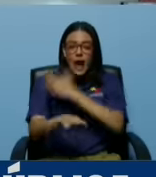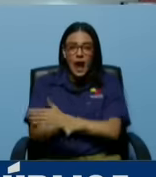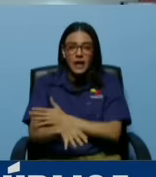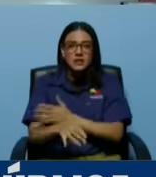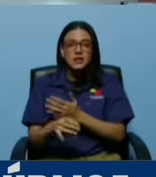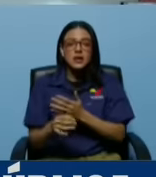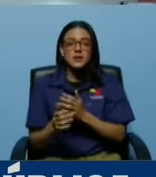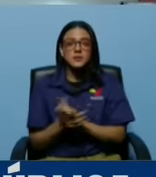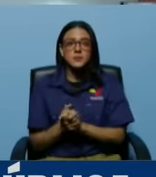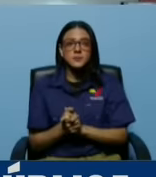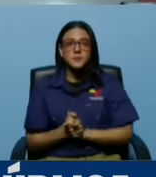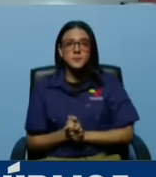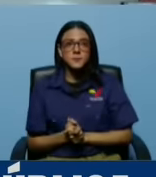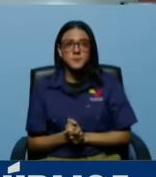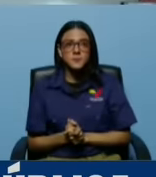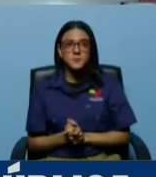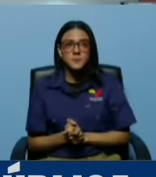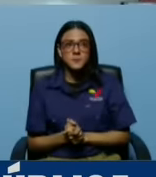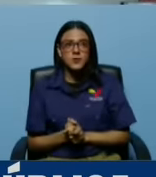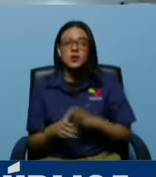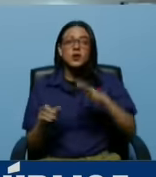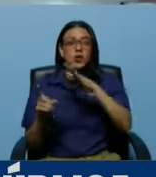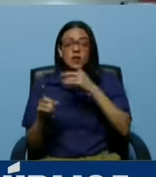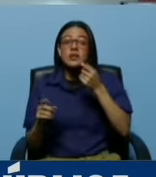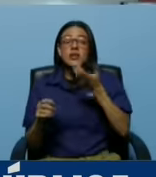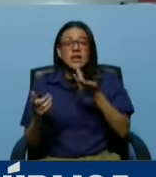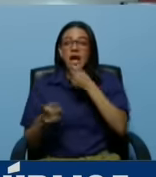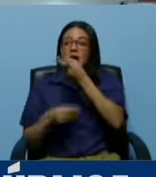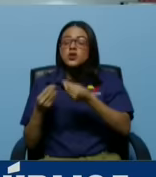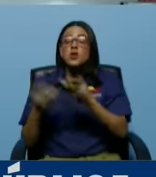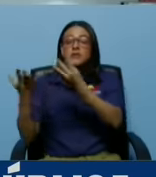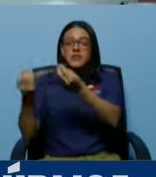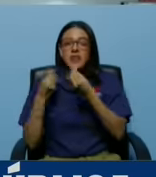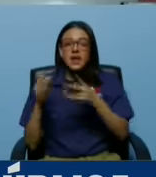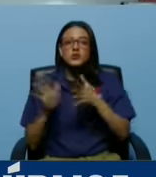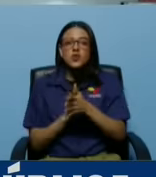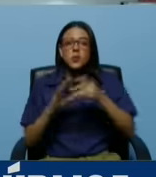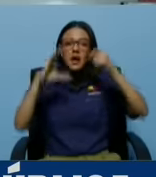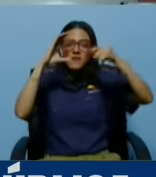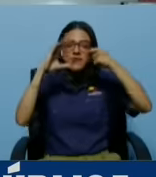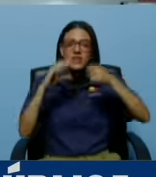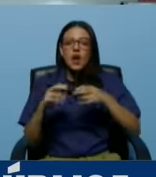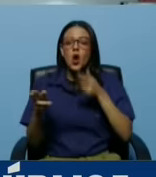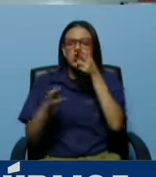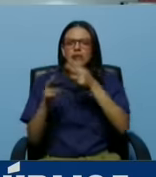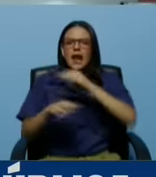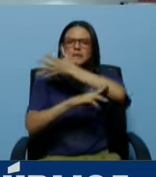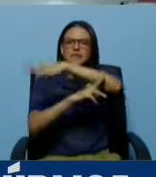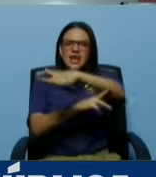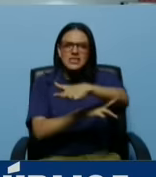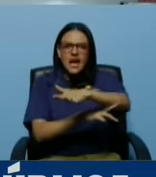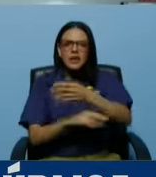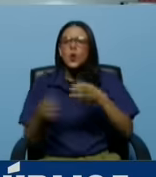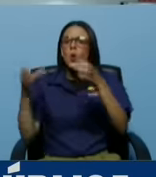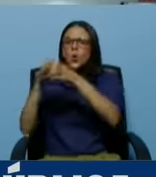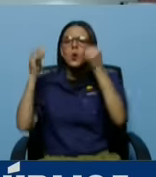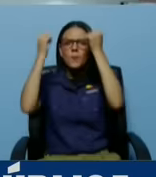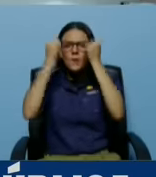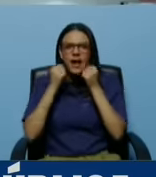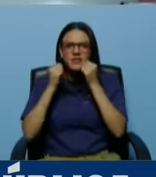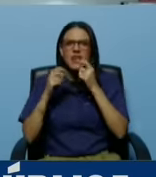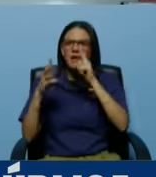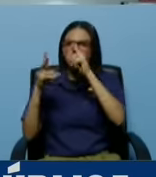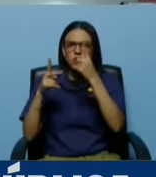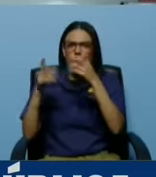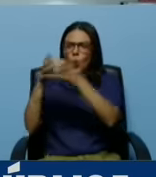oportunidades, donde presentamos videos, repito, de la banda El Tren del Llano y de la Wilaysi,